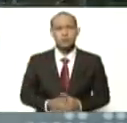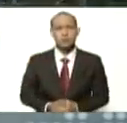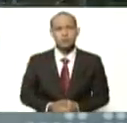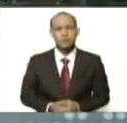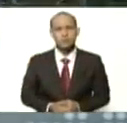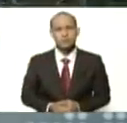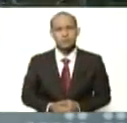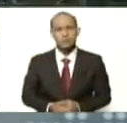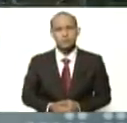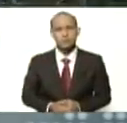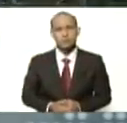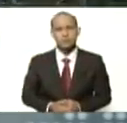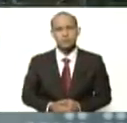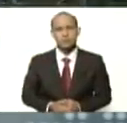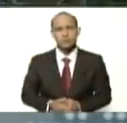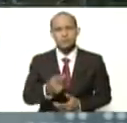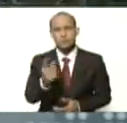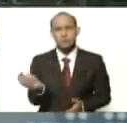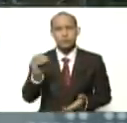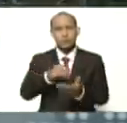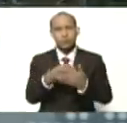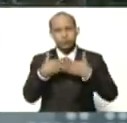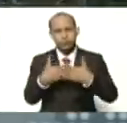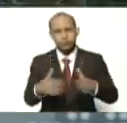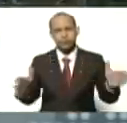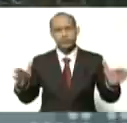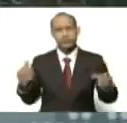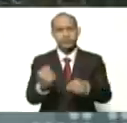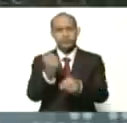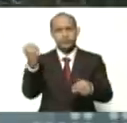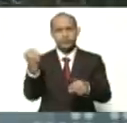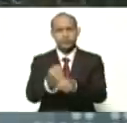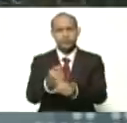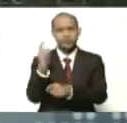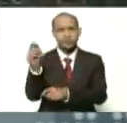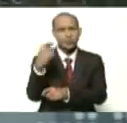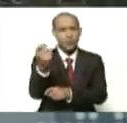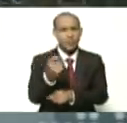hasta la reactivación de la estructura de pescalba